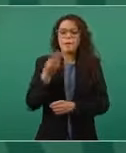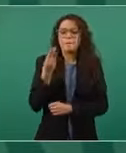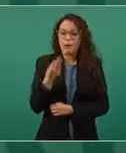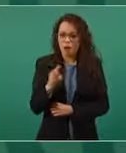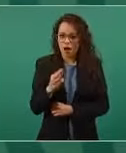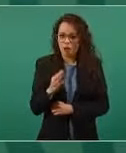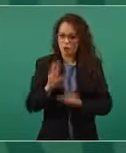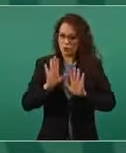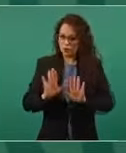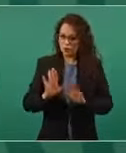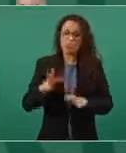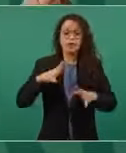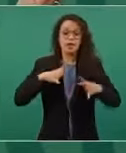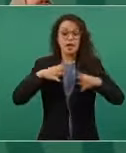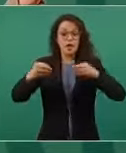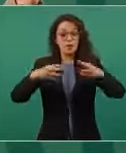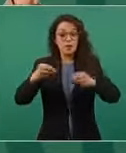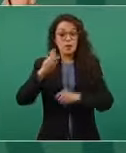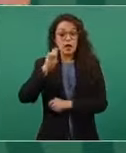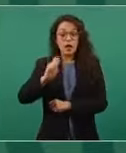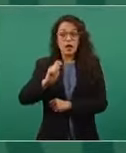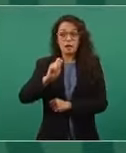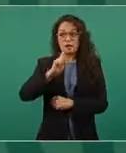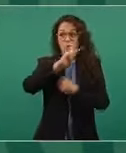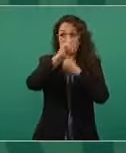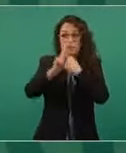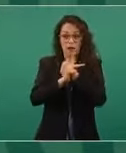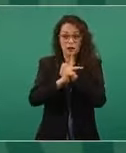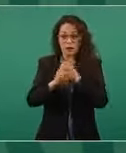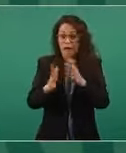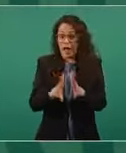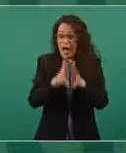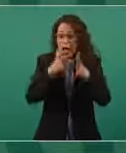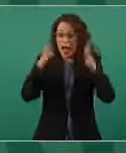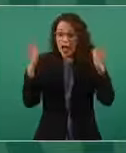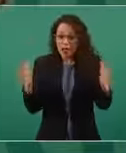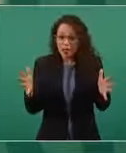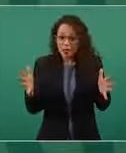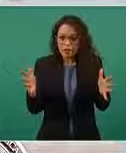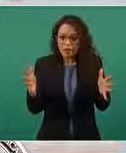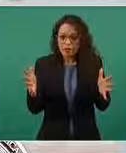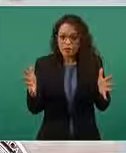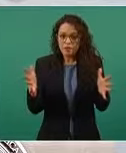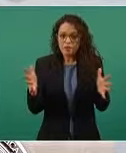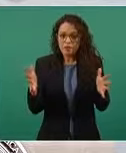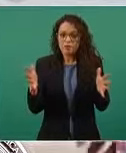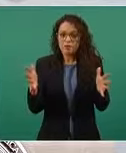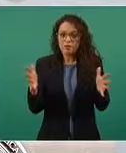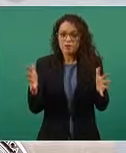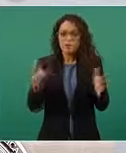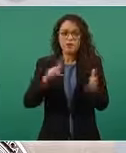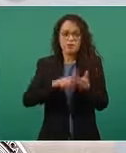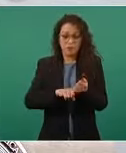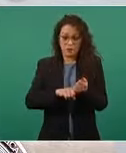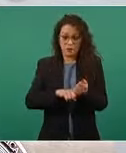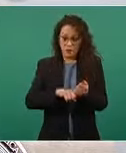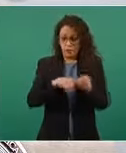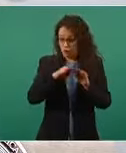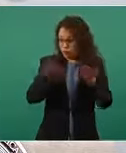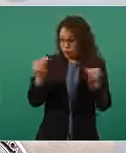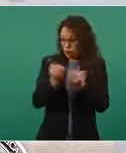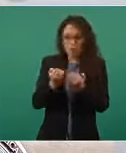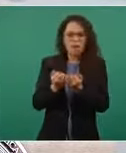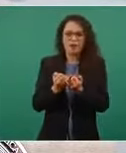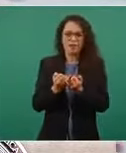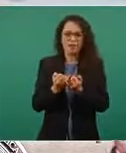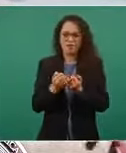en países tan grandes se comporta de manera en parches, irregular. No es lo mismo un país pequeño